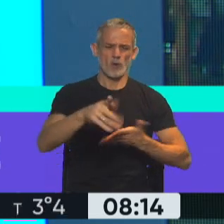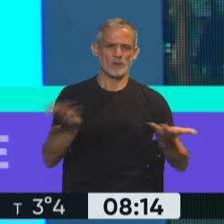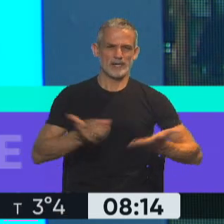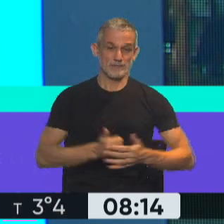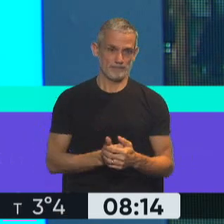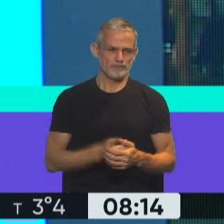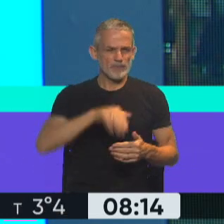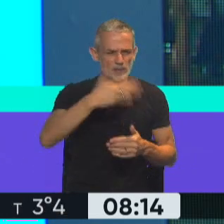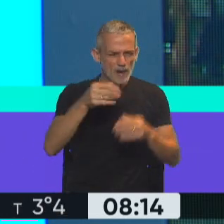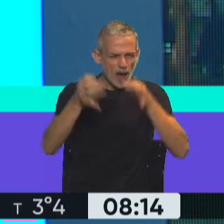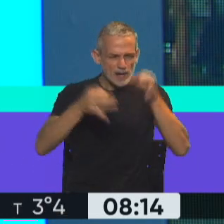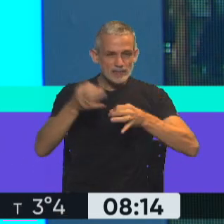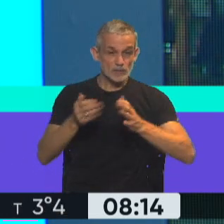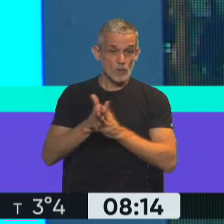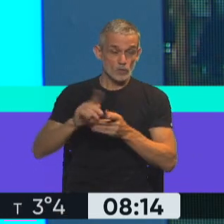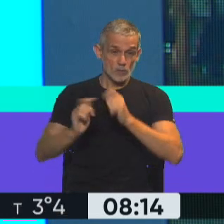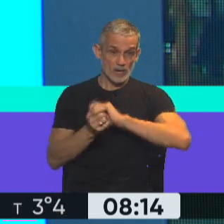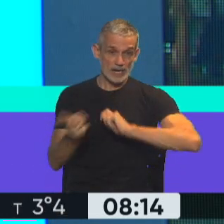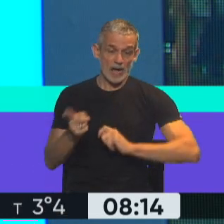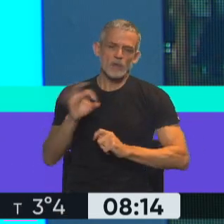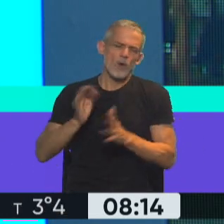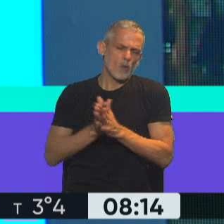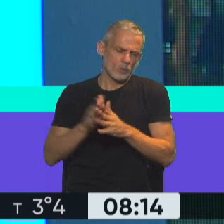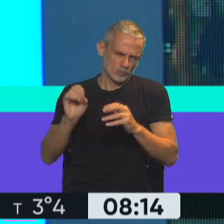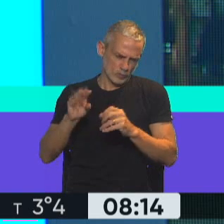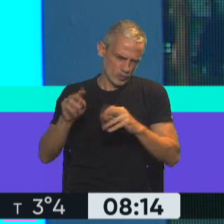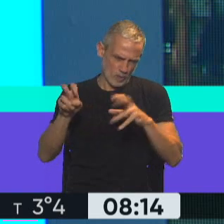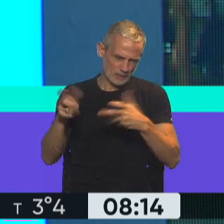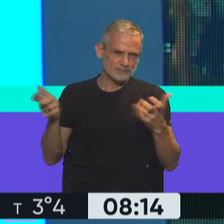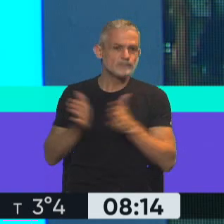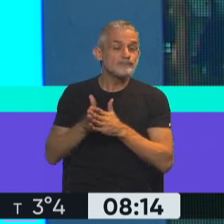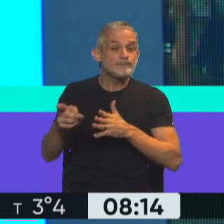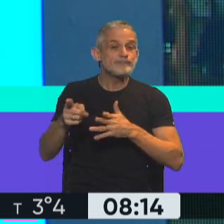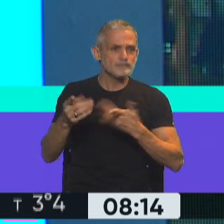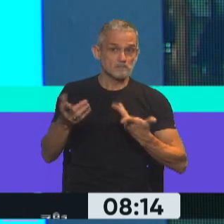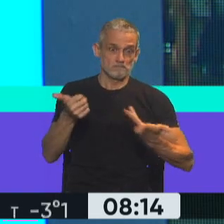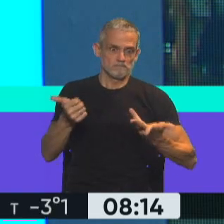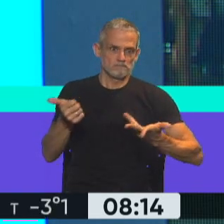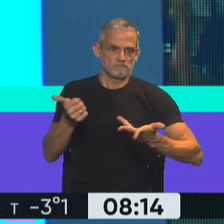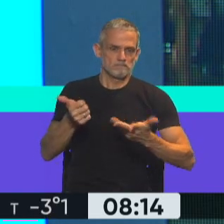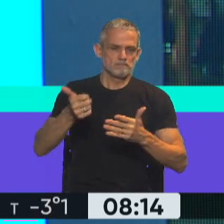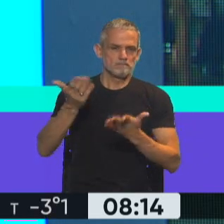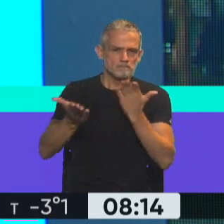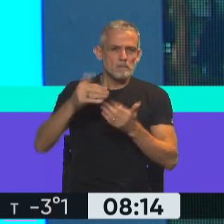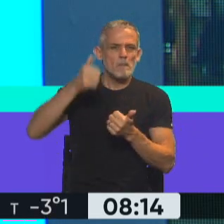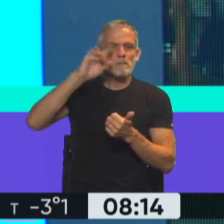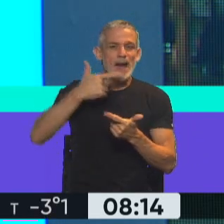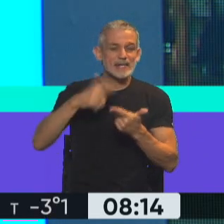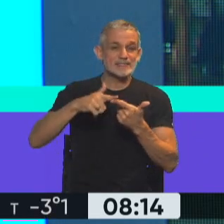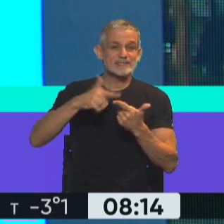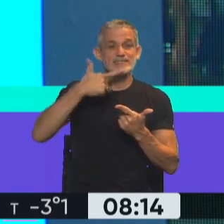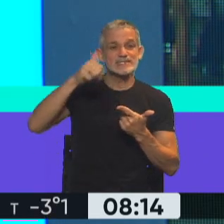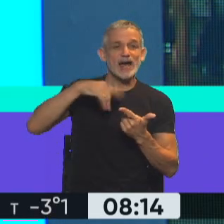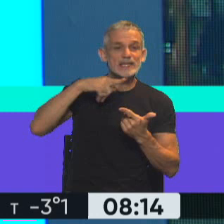cuando uno tiene que analizar la situación de Juntos por el Cambio o Juntos, bueno, efectivamente lograron con la interna tanto de Manes y